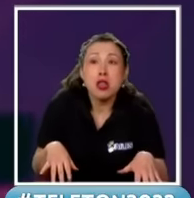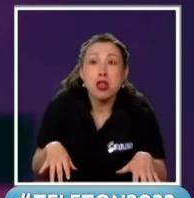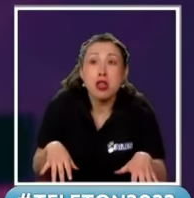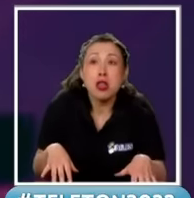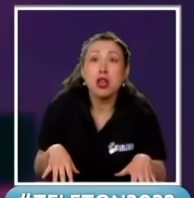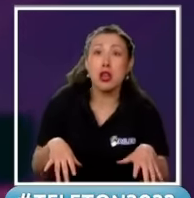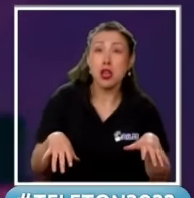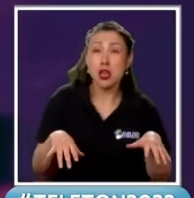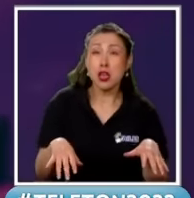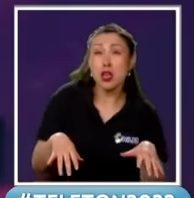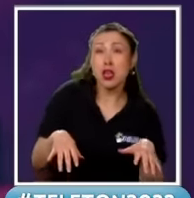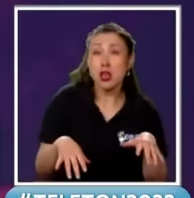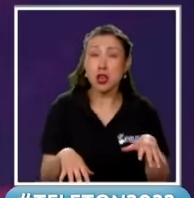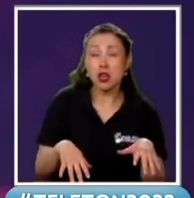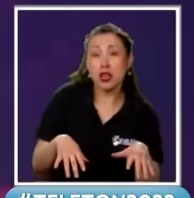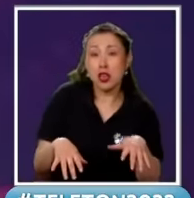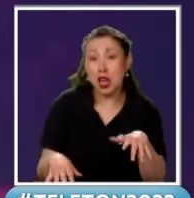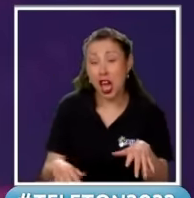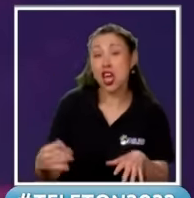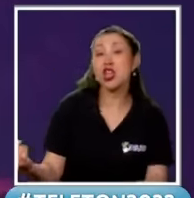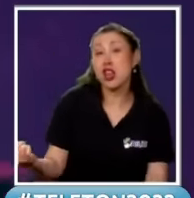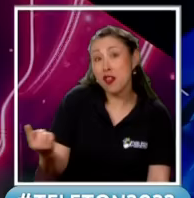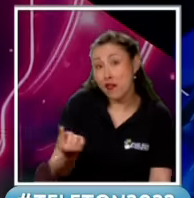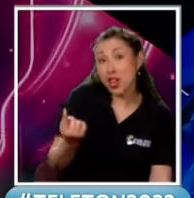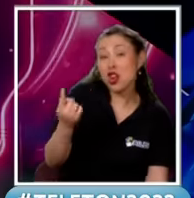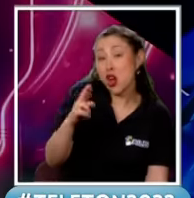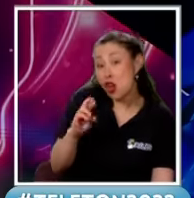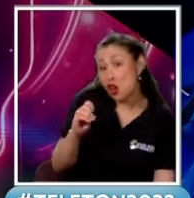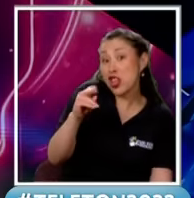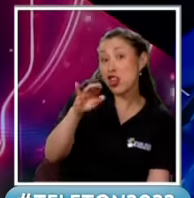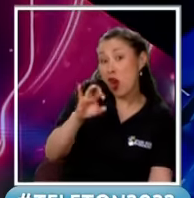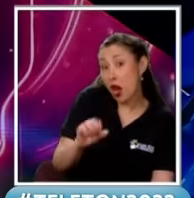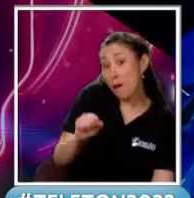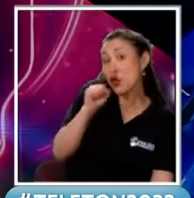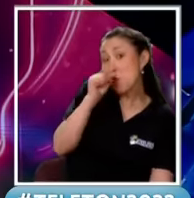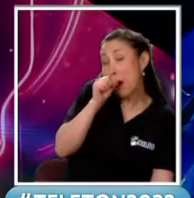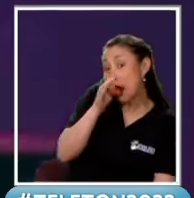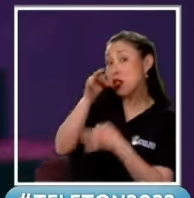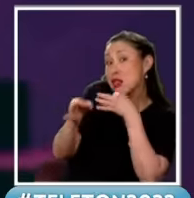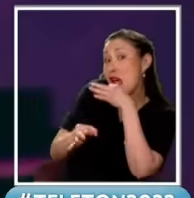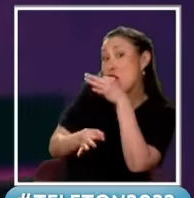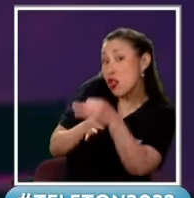Ya viene Rodrigo. Si me chupa yo te lo digo.